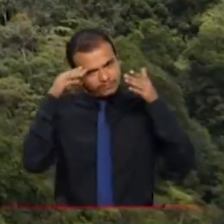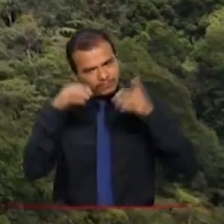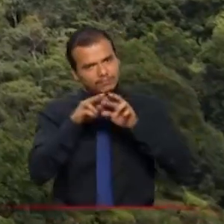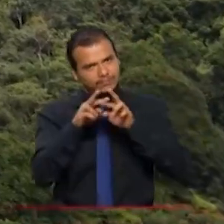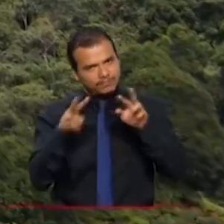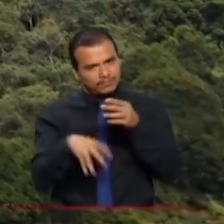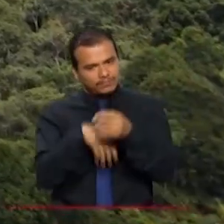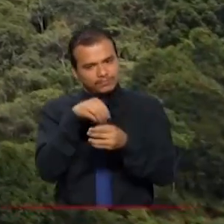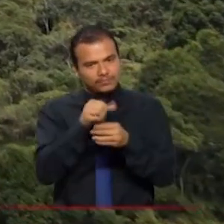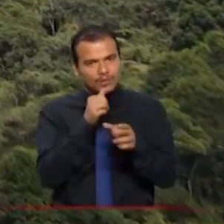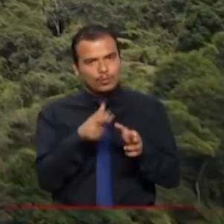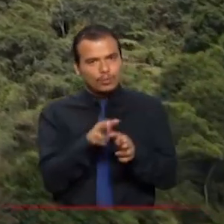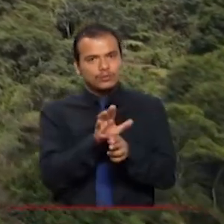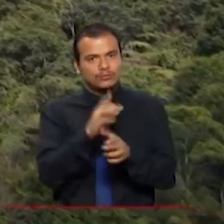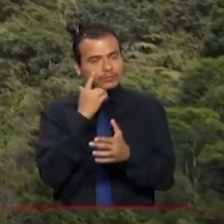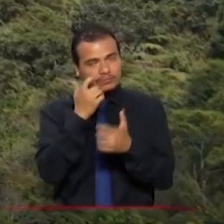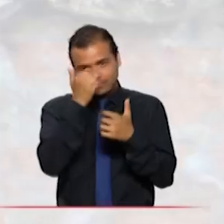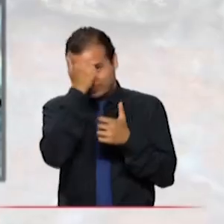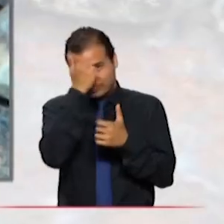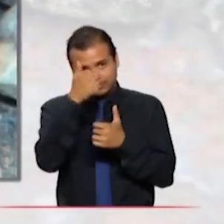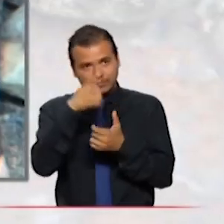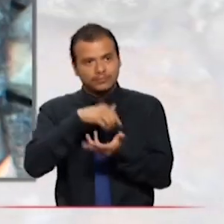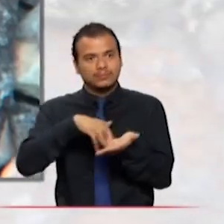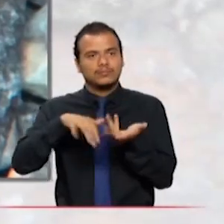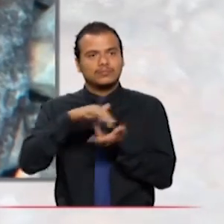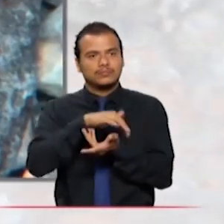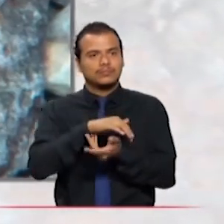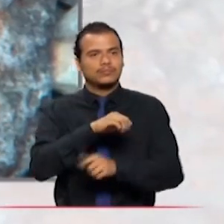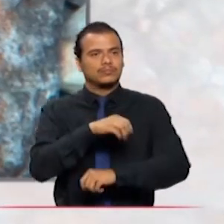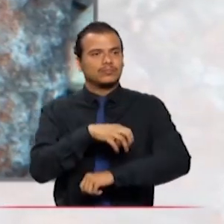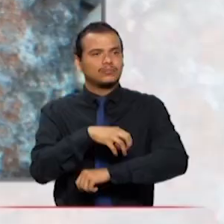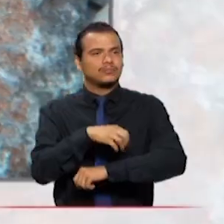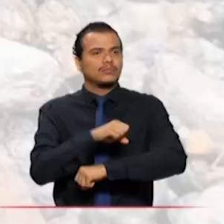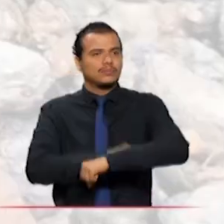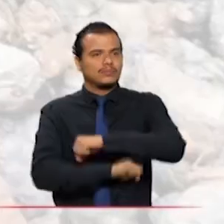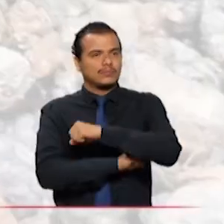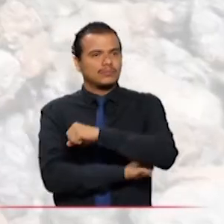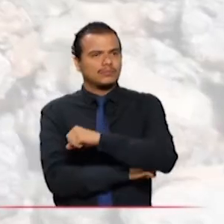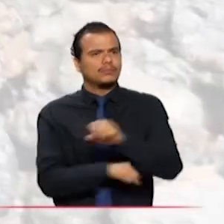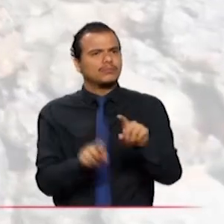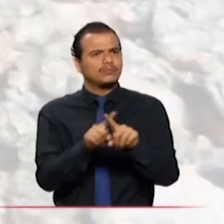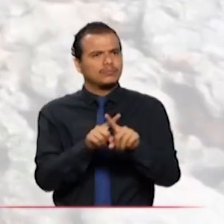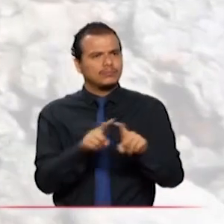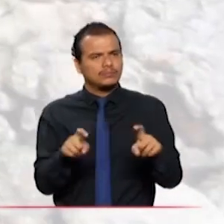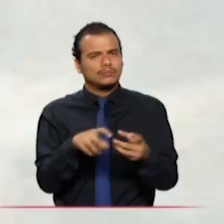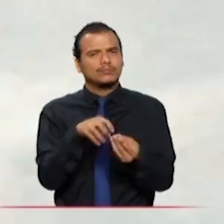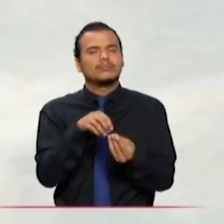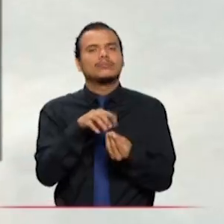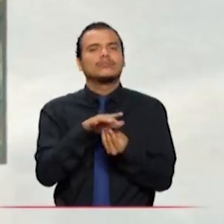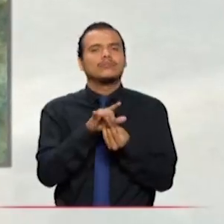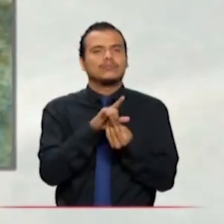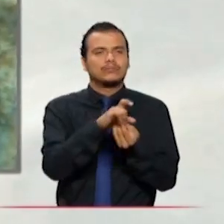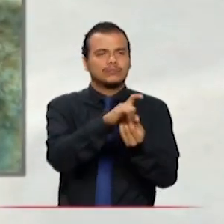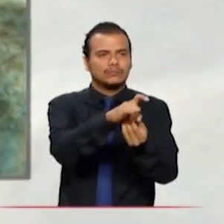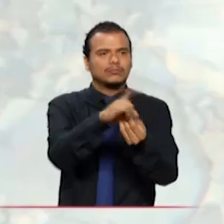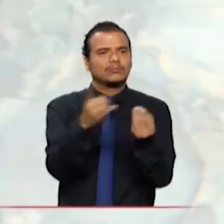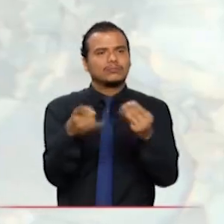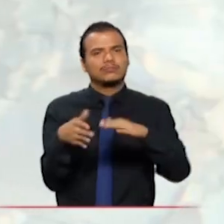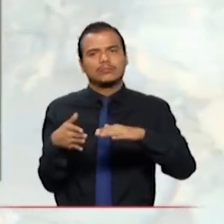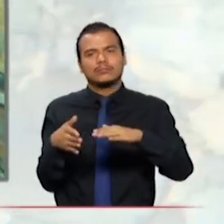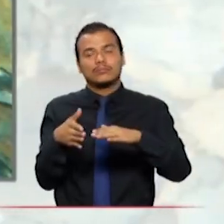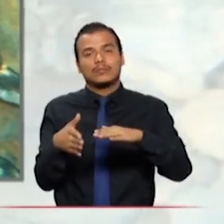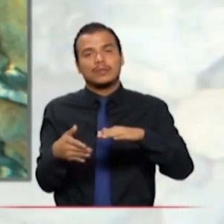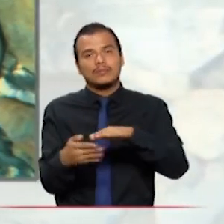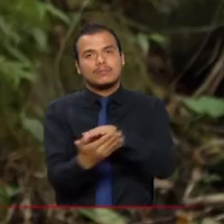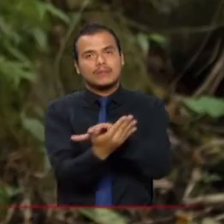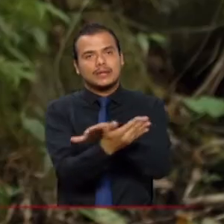el corazón de todos los ecosistemas. Se identificaron 24 especies entre insectos, plantas y peces.